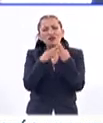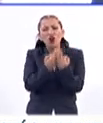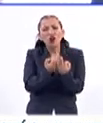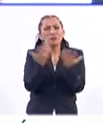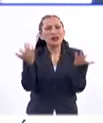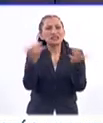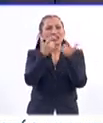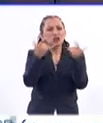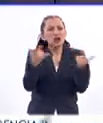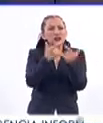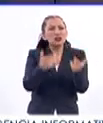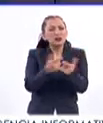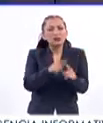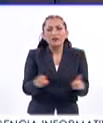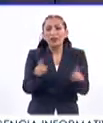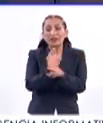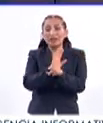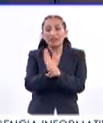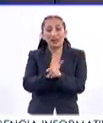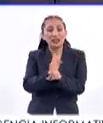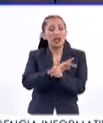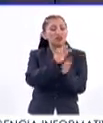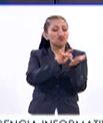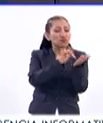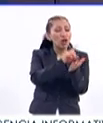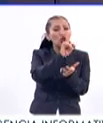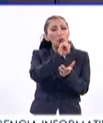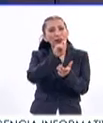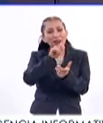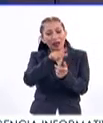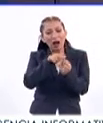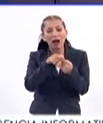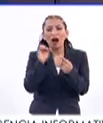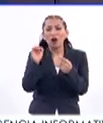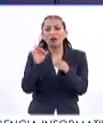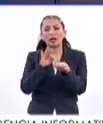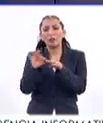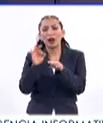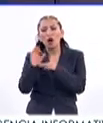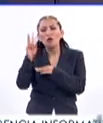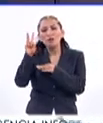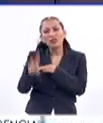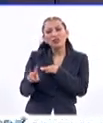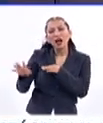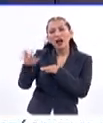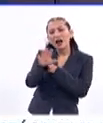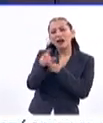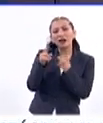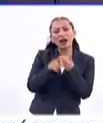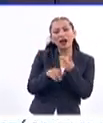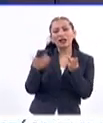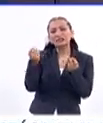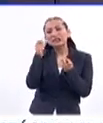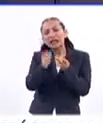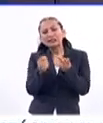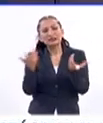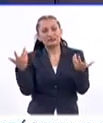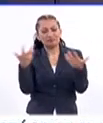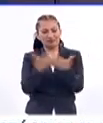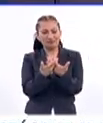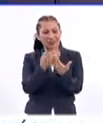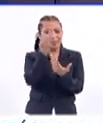de narrativas y visiones del cine, desde documental o de trabajo con la realidad hasta estos